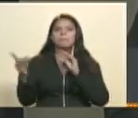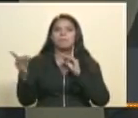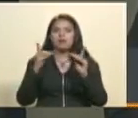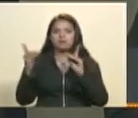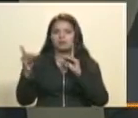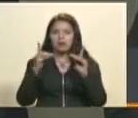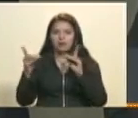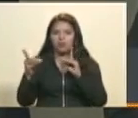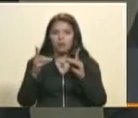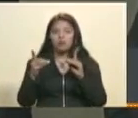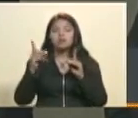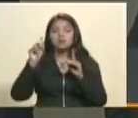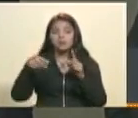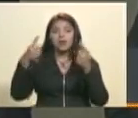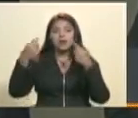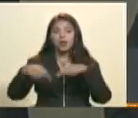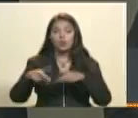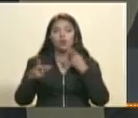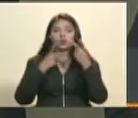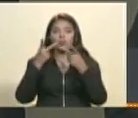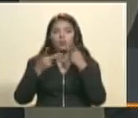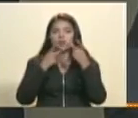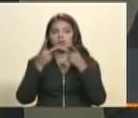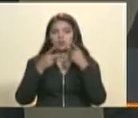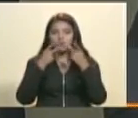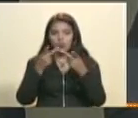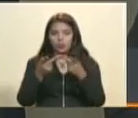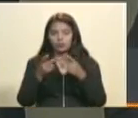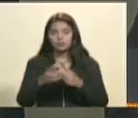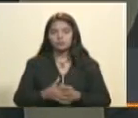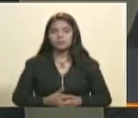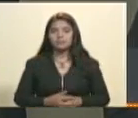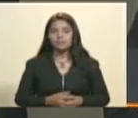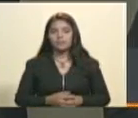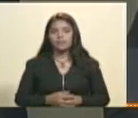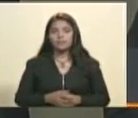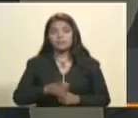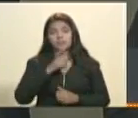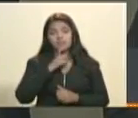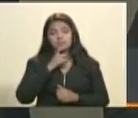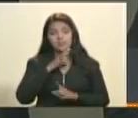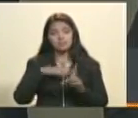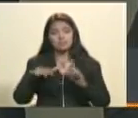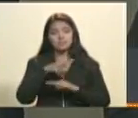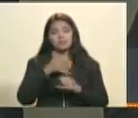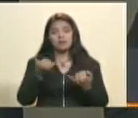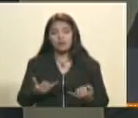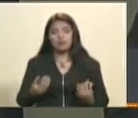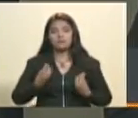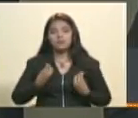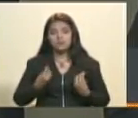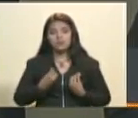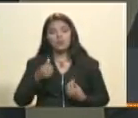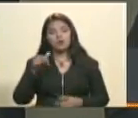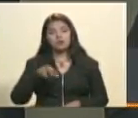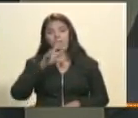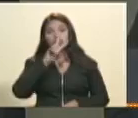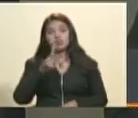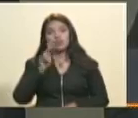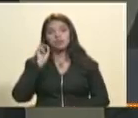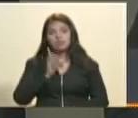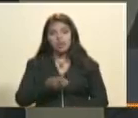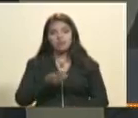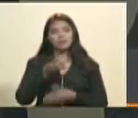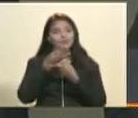diálogo y el acuerdo político en medio de las dificultades que hoy vivimos y que deben